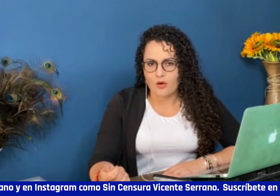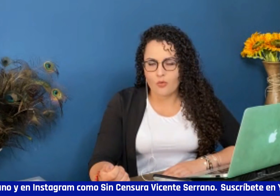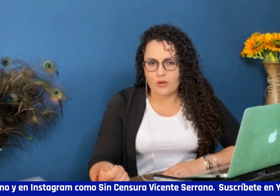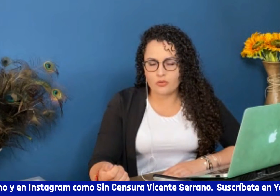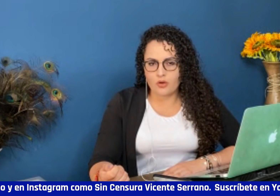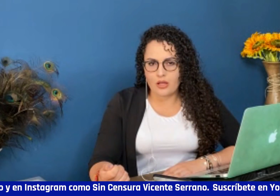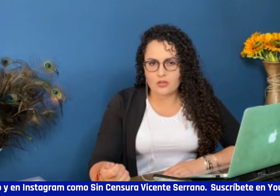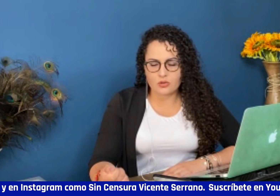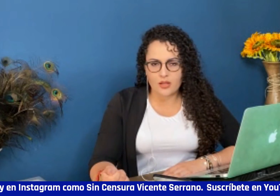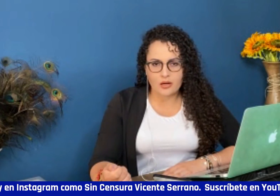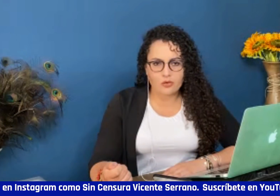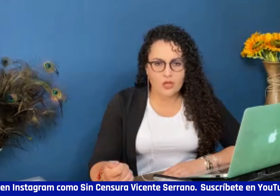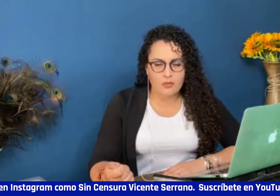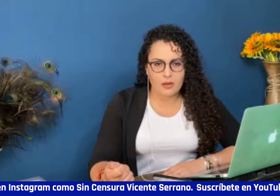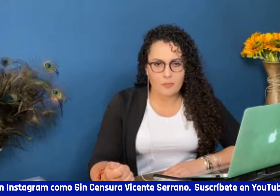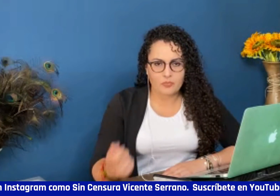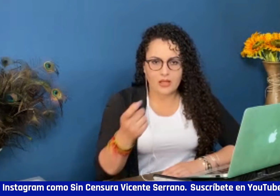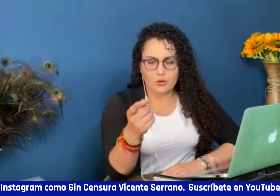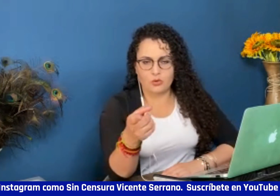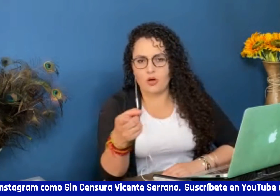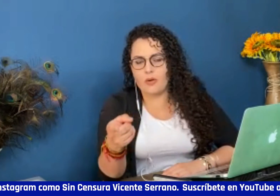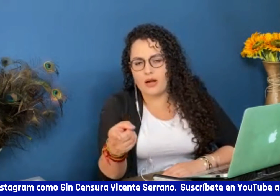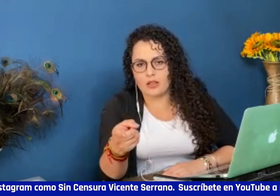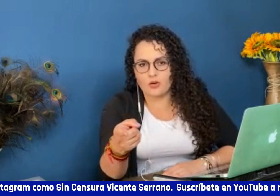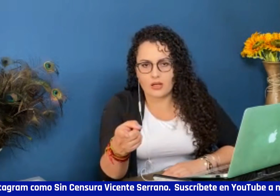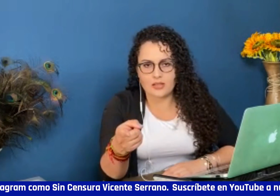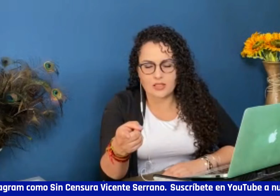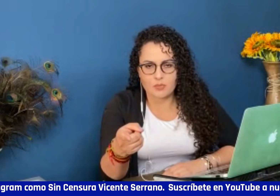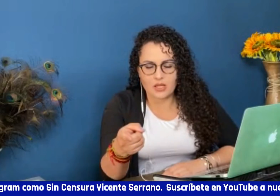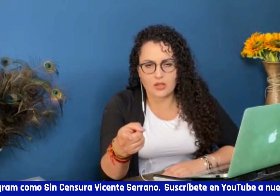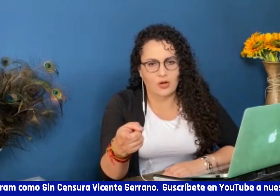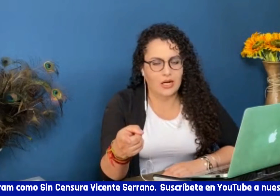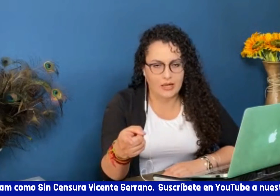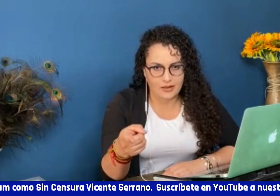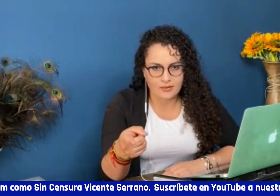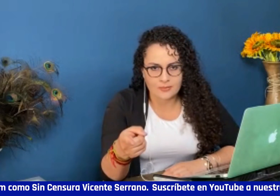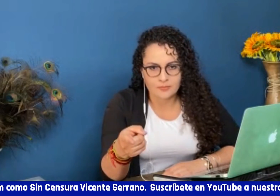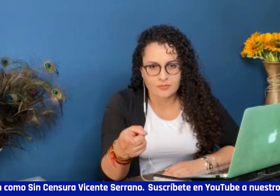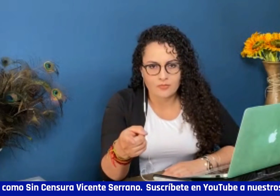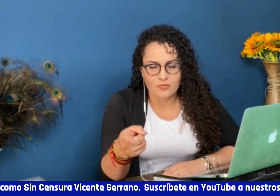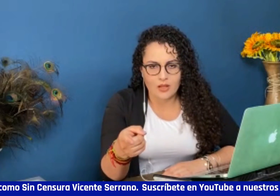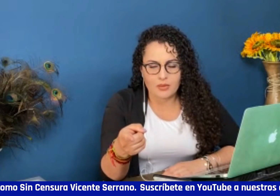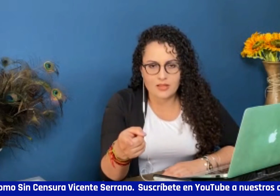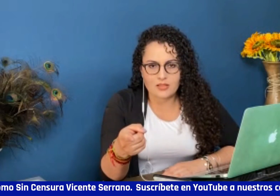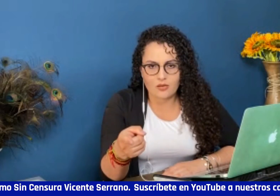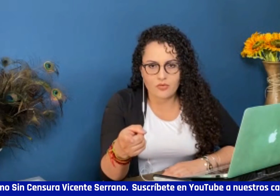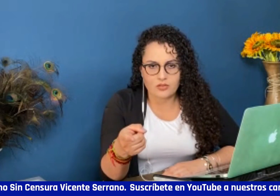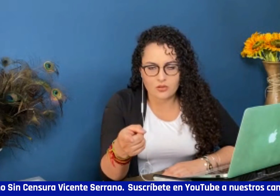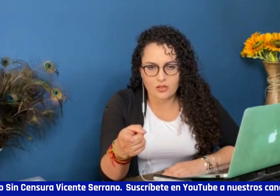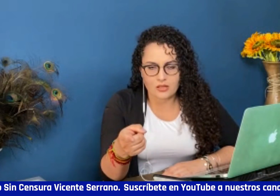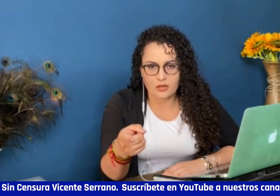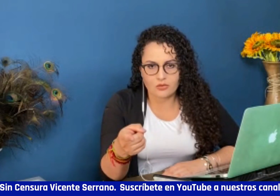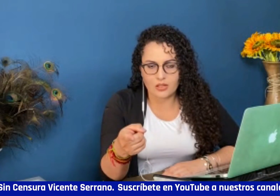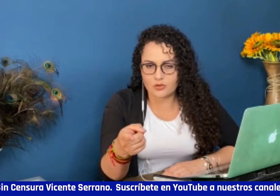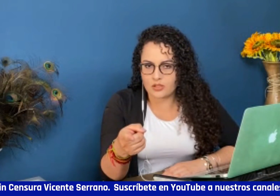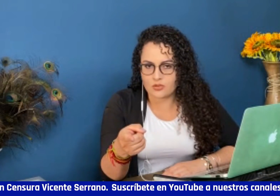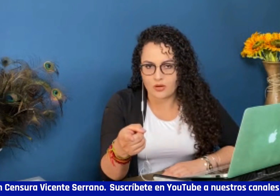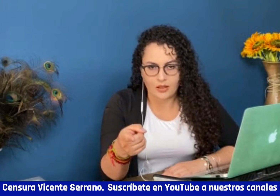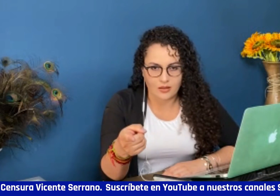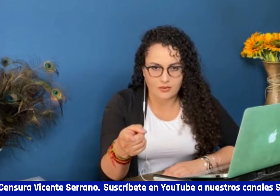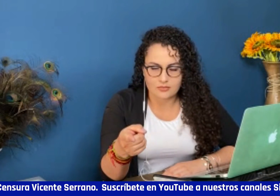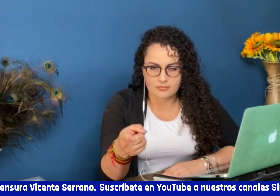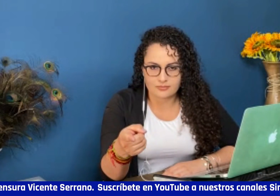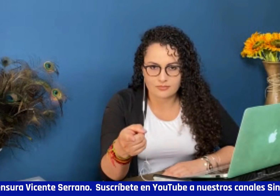ciudadano cuando el ciudadano sabe que tu gobernador que le estás pidiendo la lana evadiste al fisco y que la autoridad no te